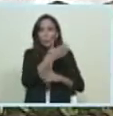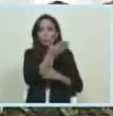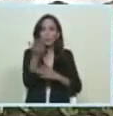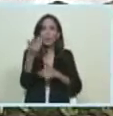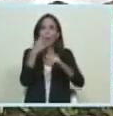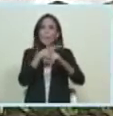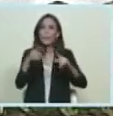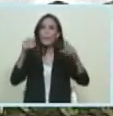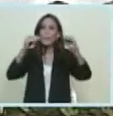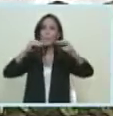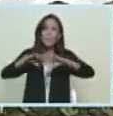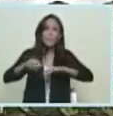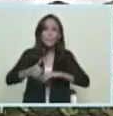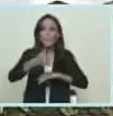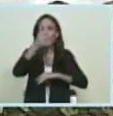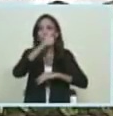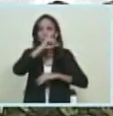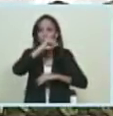Pero lo que más me gusta